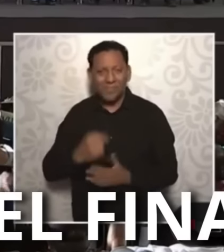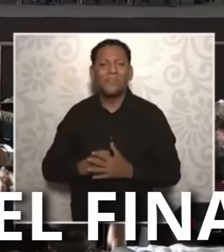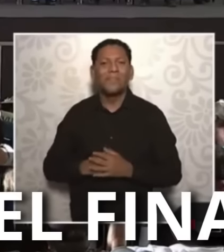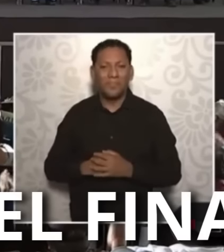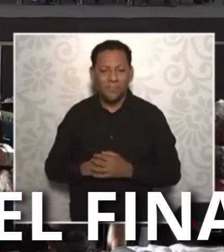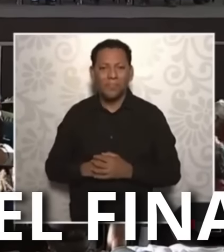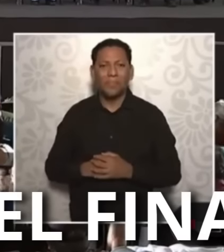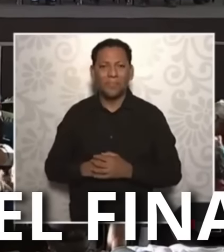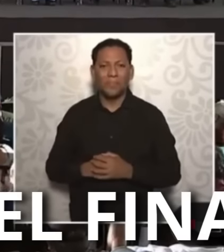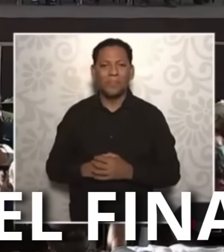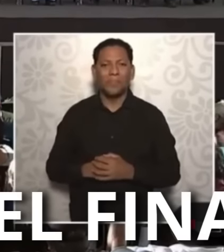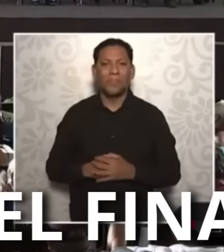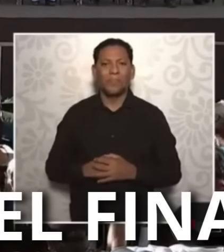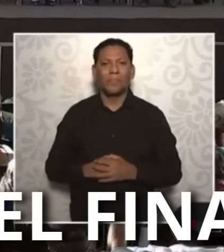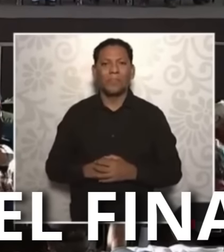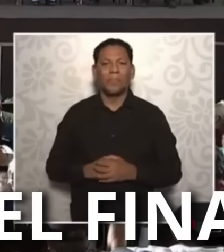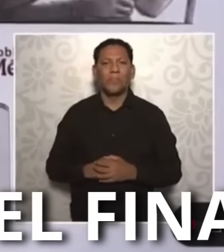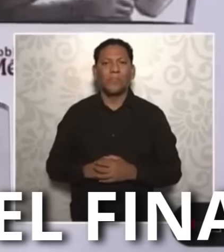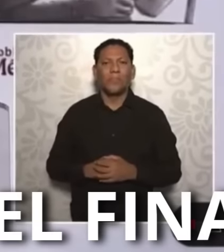Porque